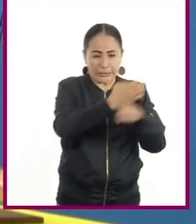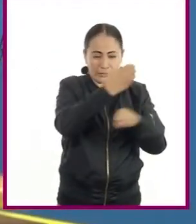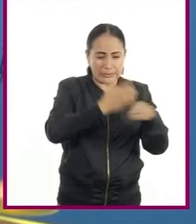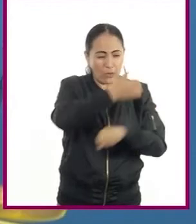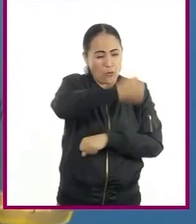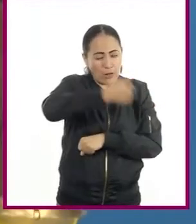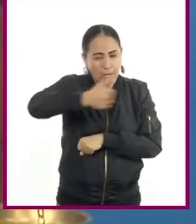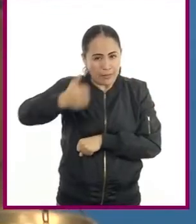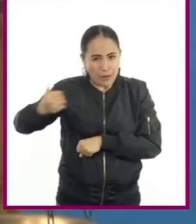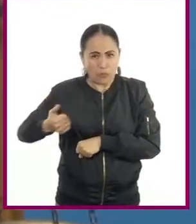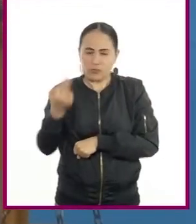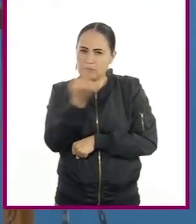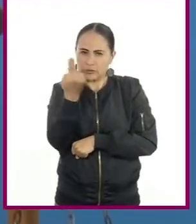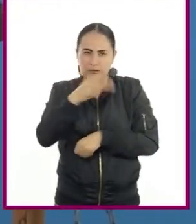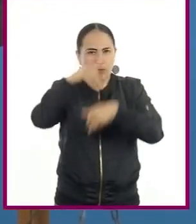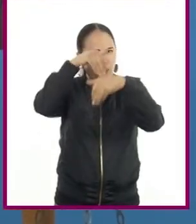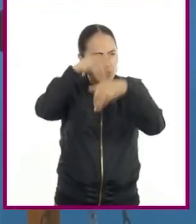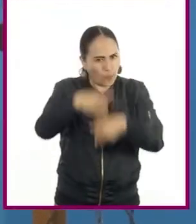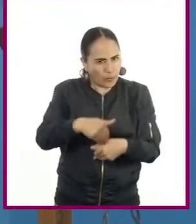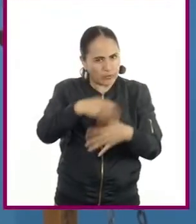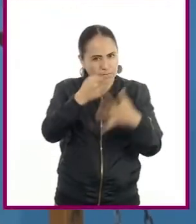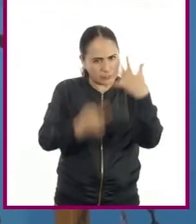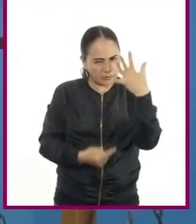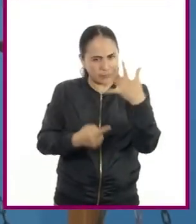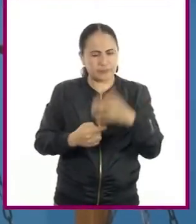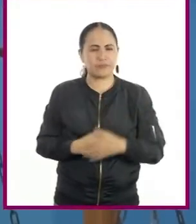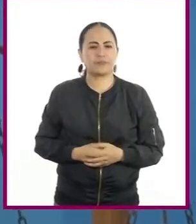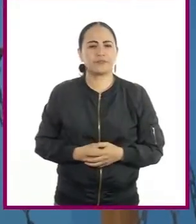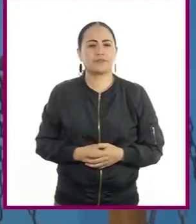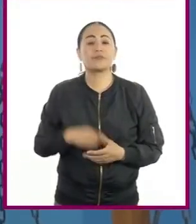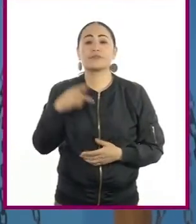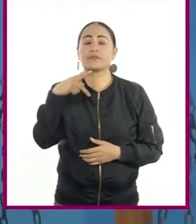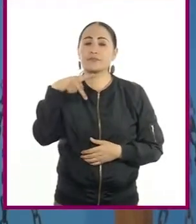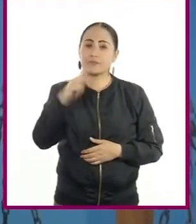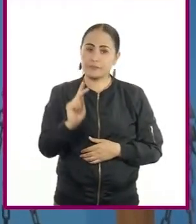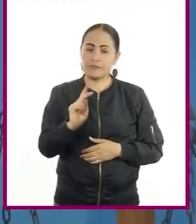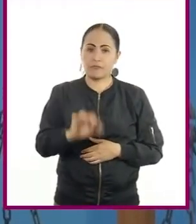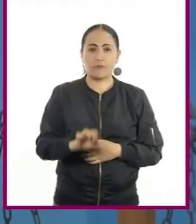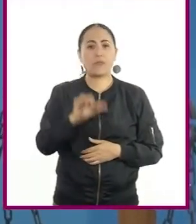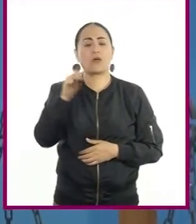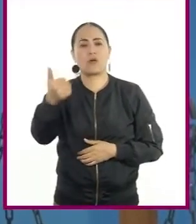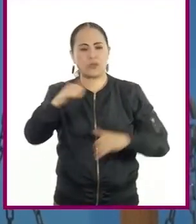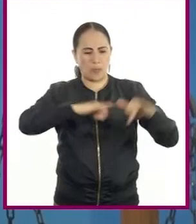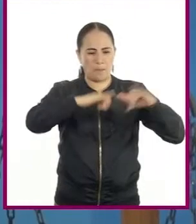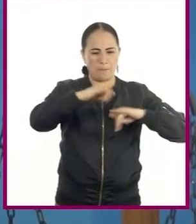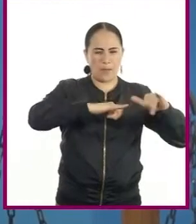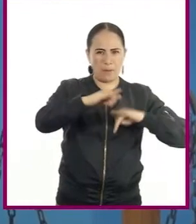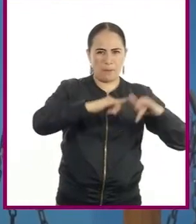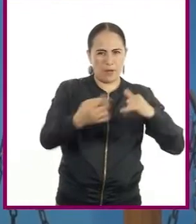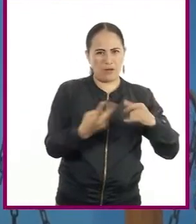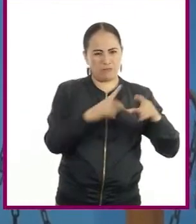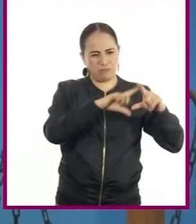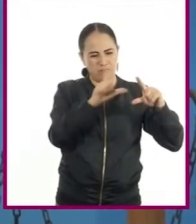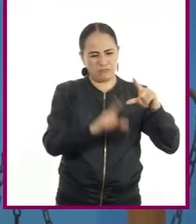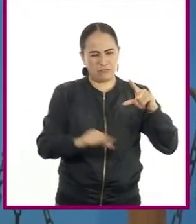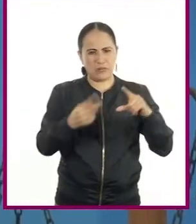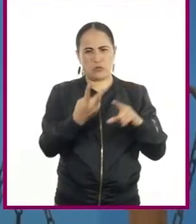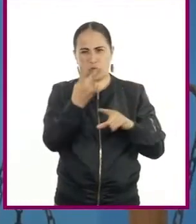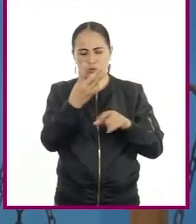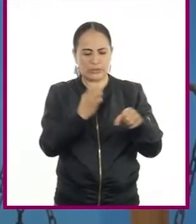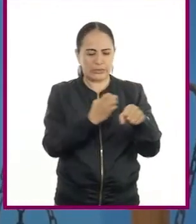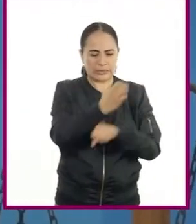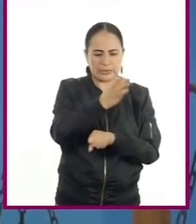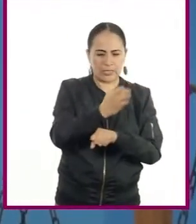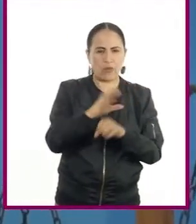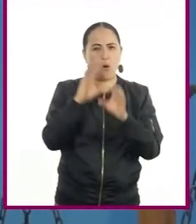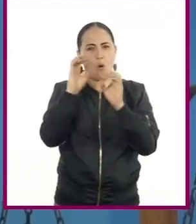estados integrantes de la República Mexicana. Mientras que en los otros dos mapas se señalaron el estado o